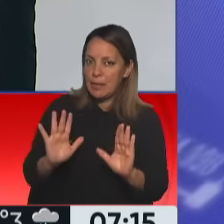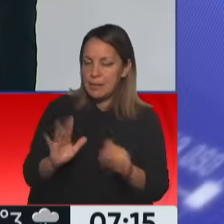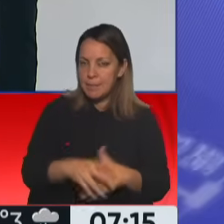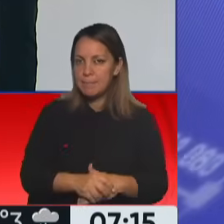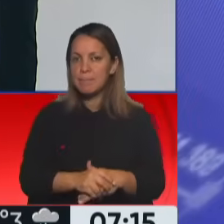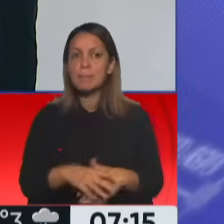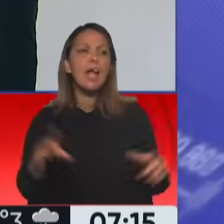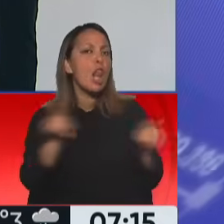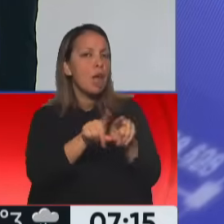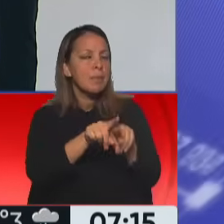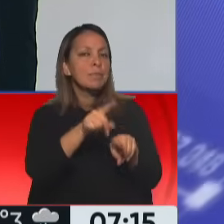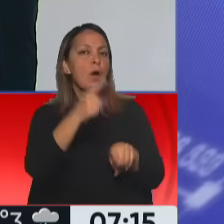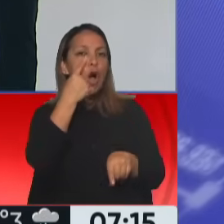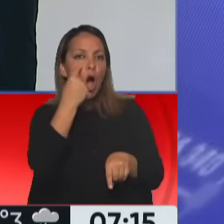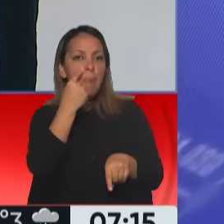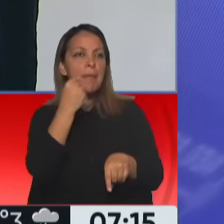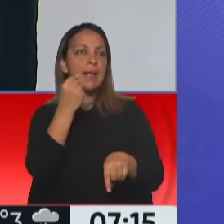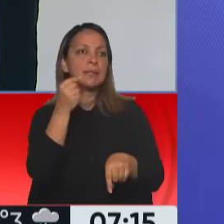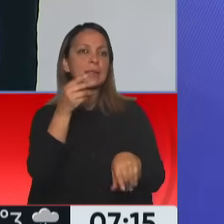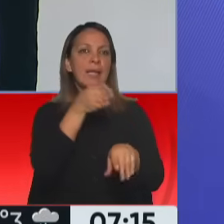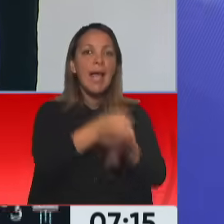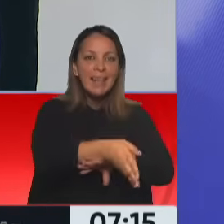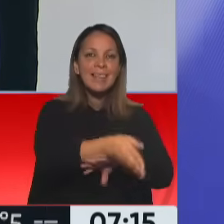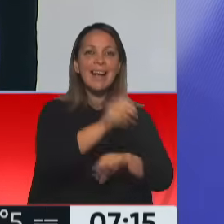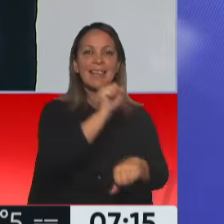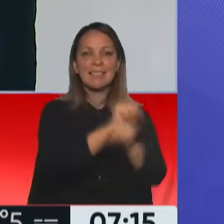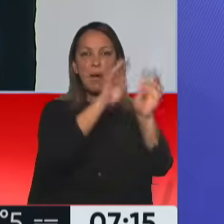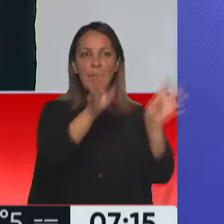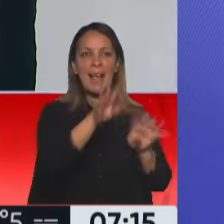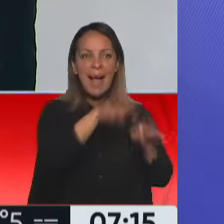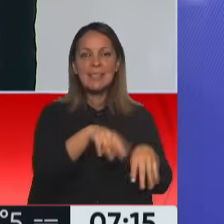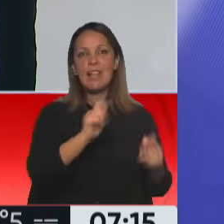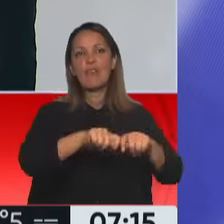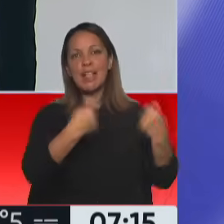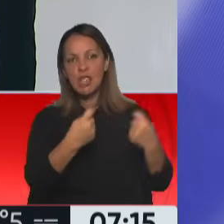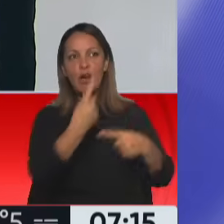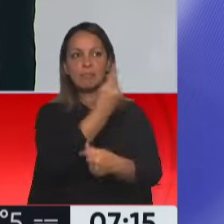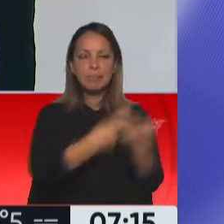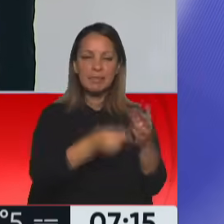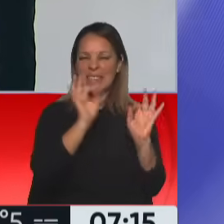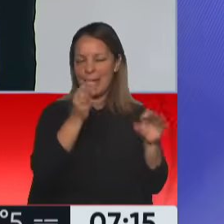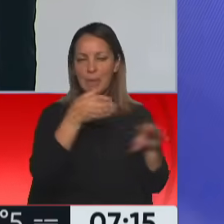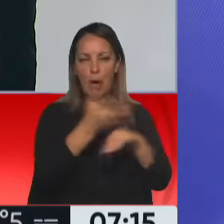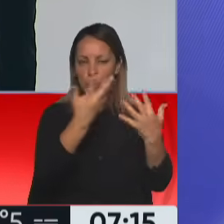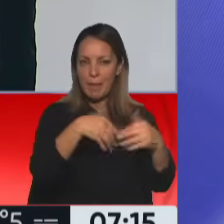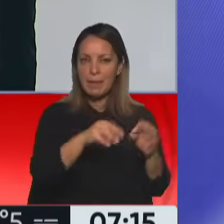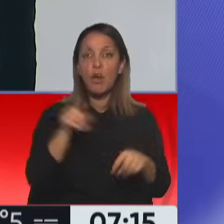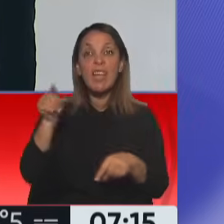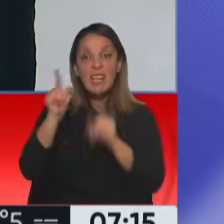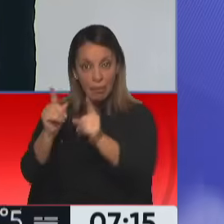los penales de varones cuando se trata de personas que han abusado sexualmente o que se trata de violadores. En el caso puntual de Brenda, ¿va a continuar en el penal donde está o va a ser